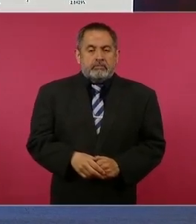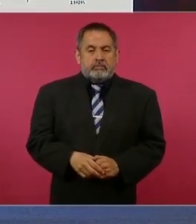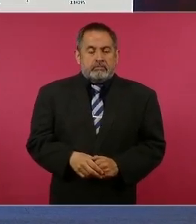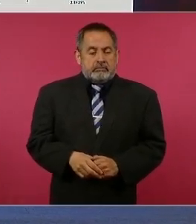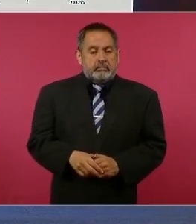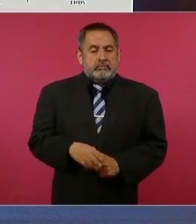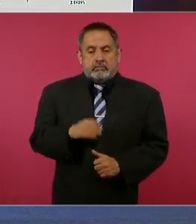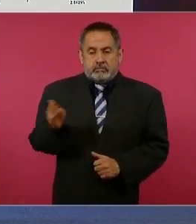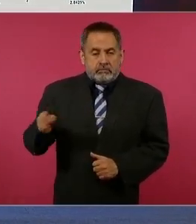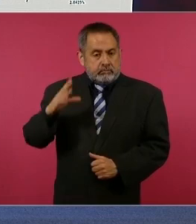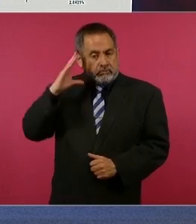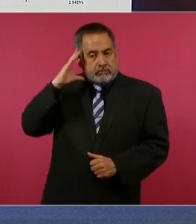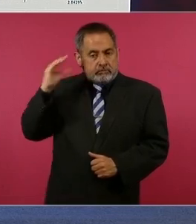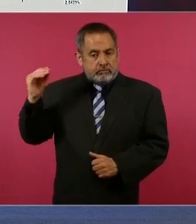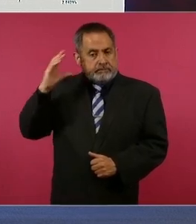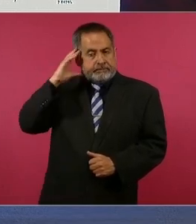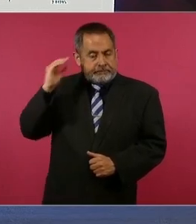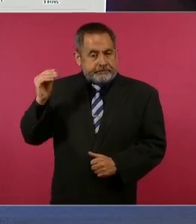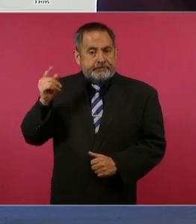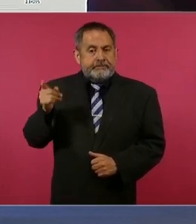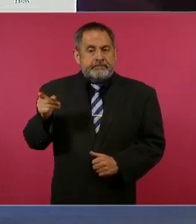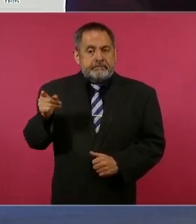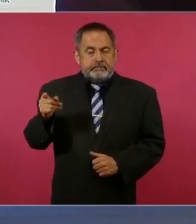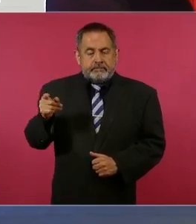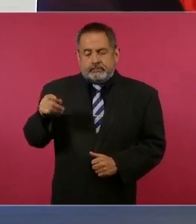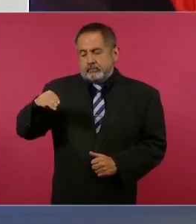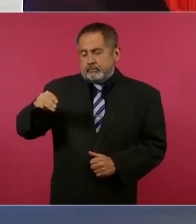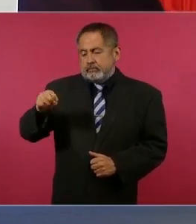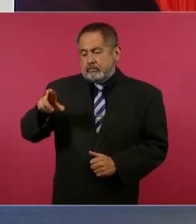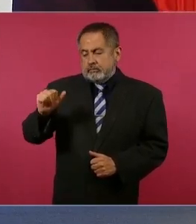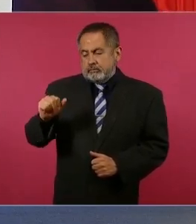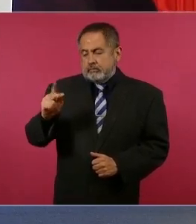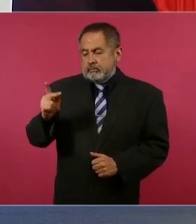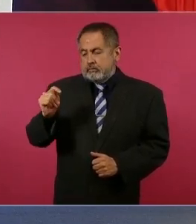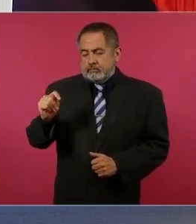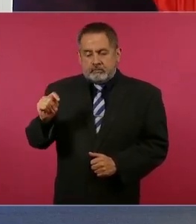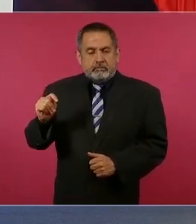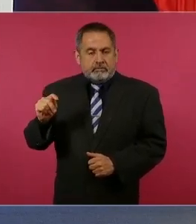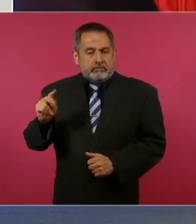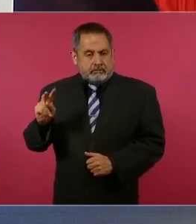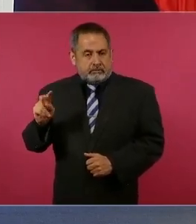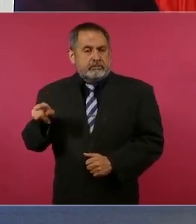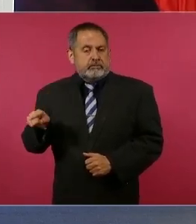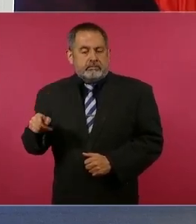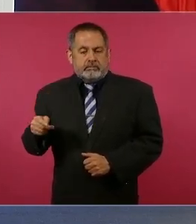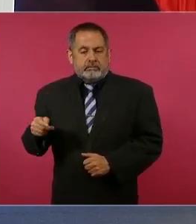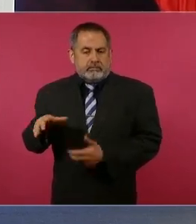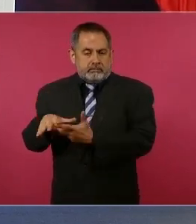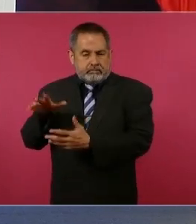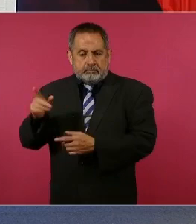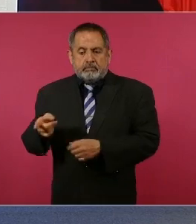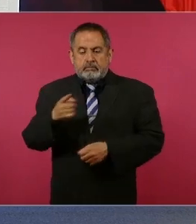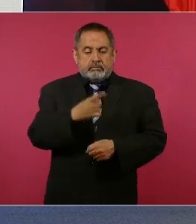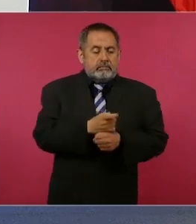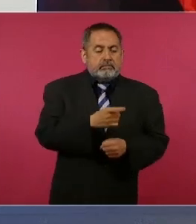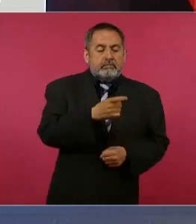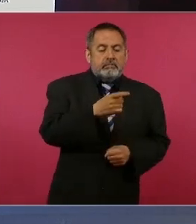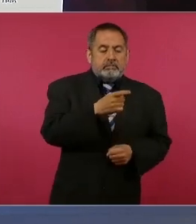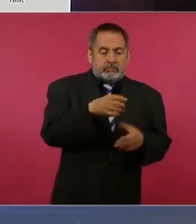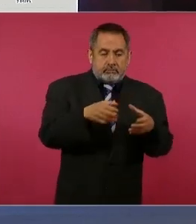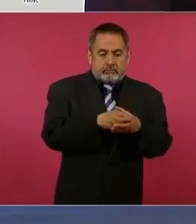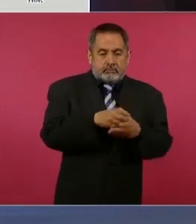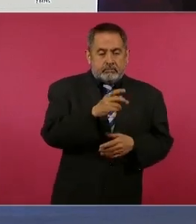En el caso de Colima, Morena, PT Verde, por mayoría, primera minoría, PAN, PRI,